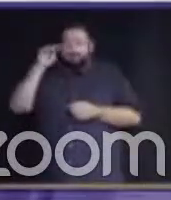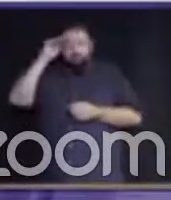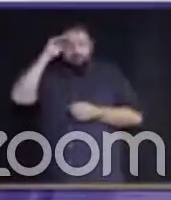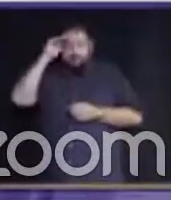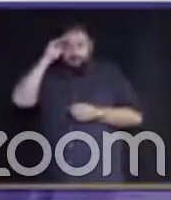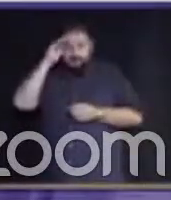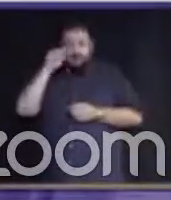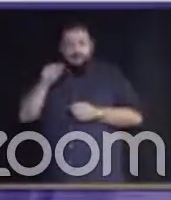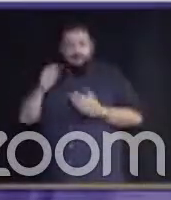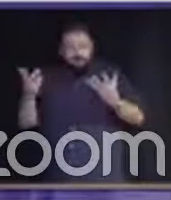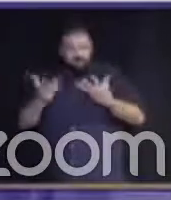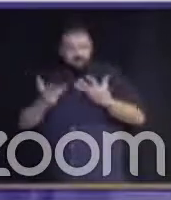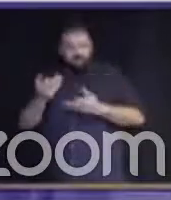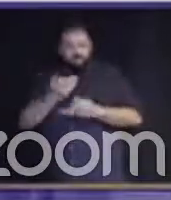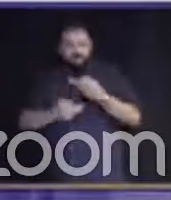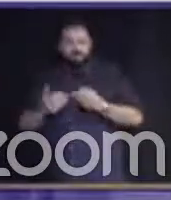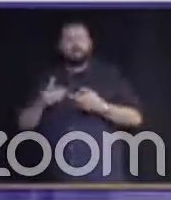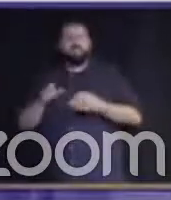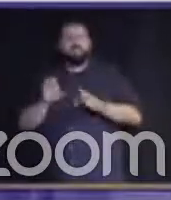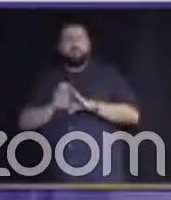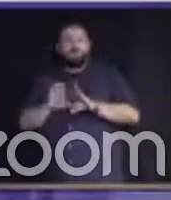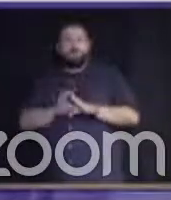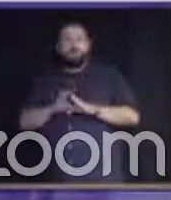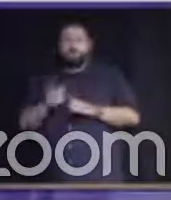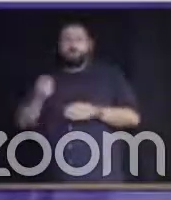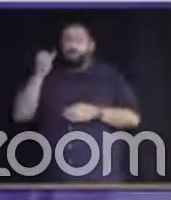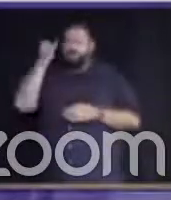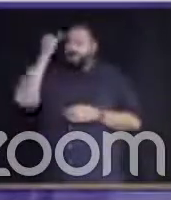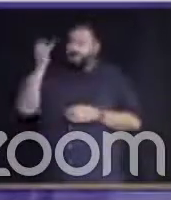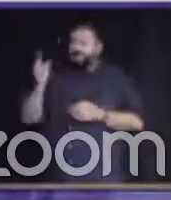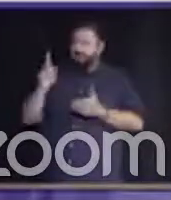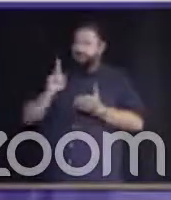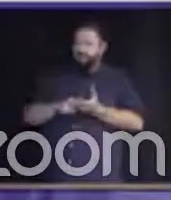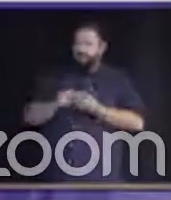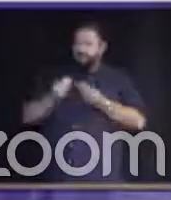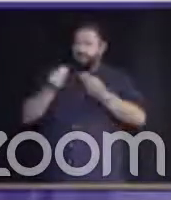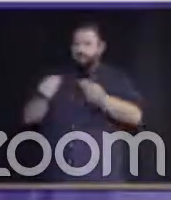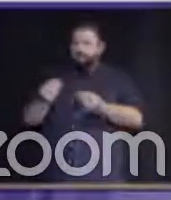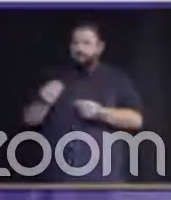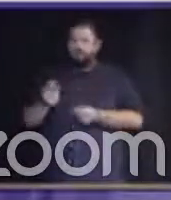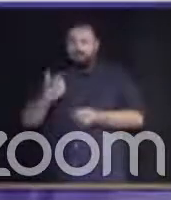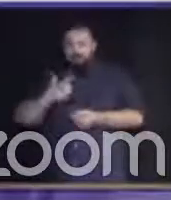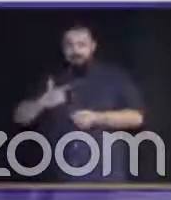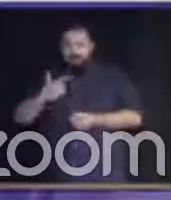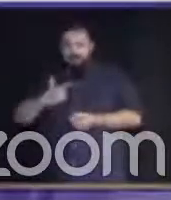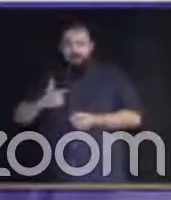de pensársela. Ustedes nomás digan, ¿cómo les caería $1,000 más? La neta.